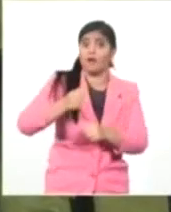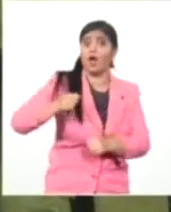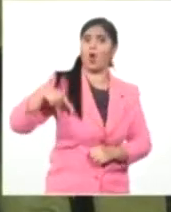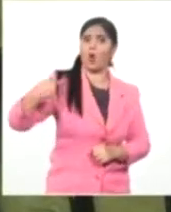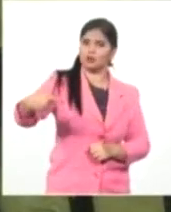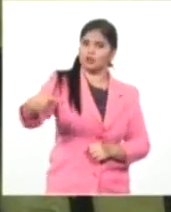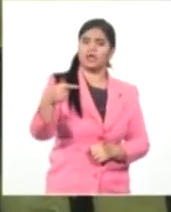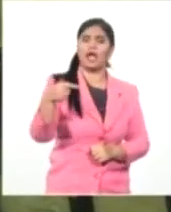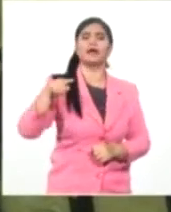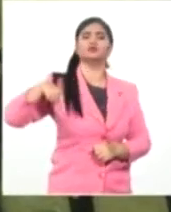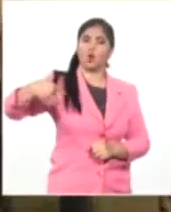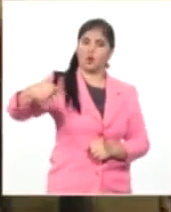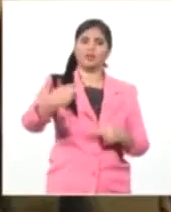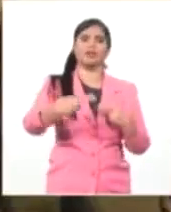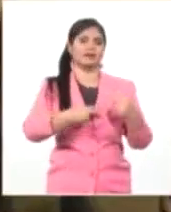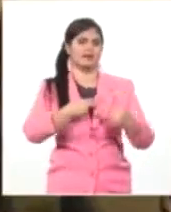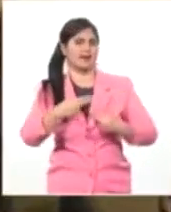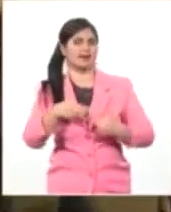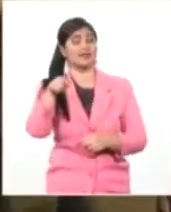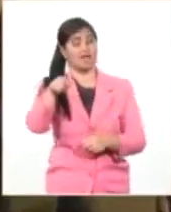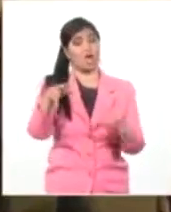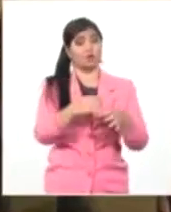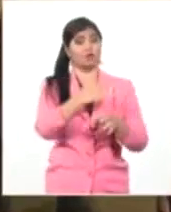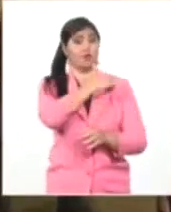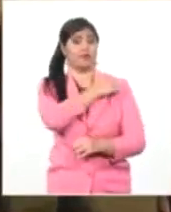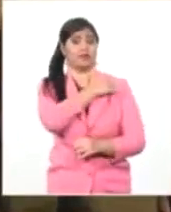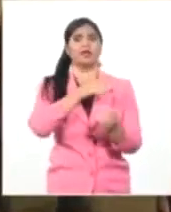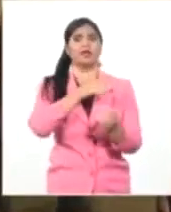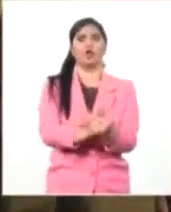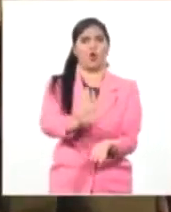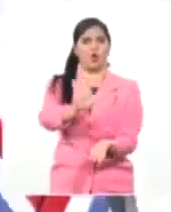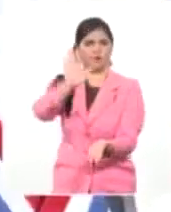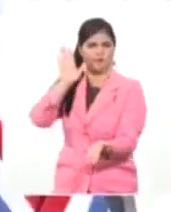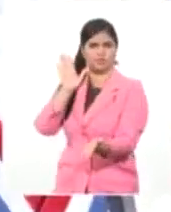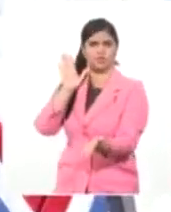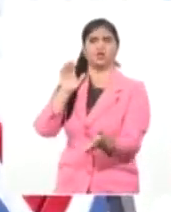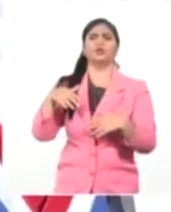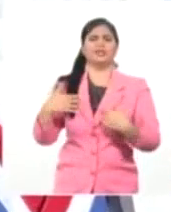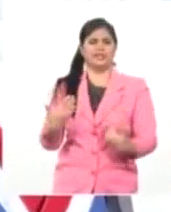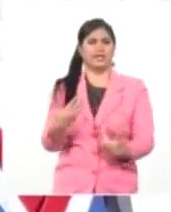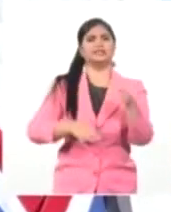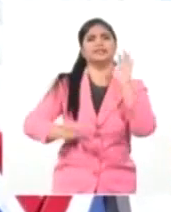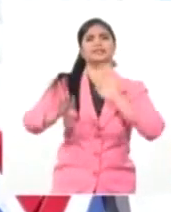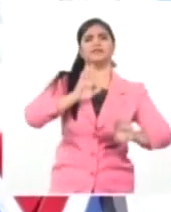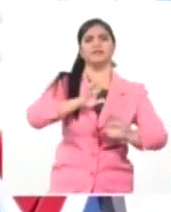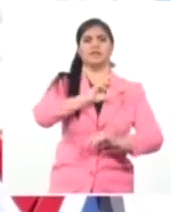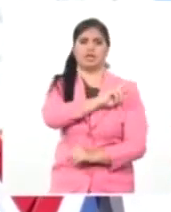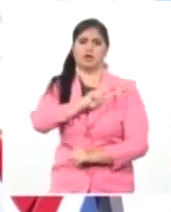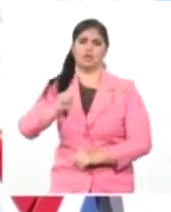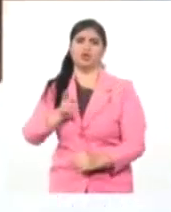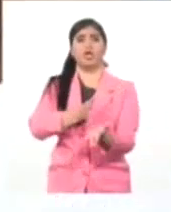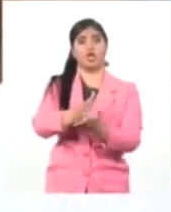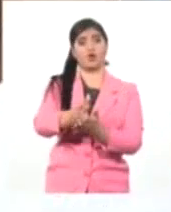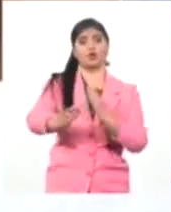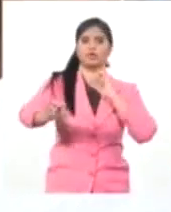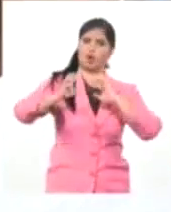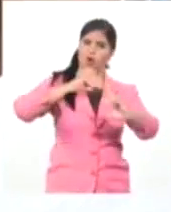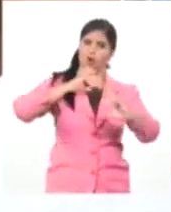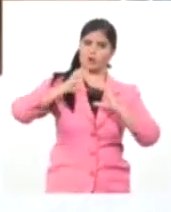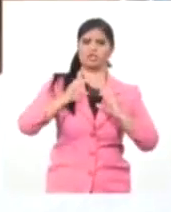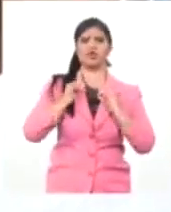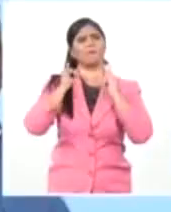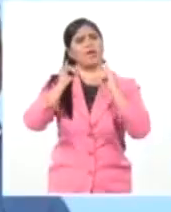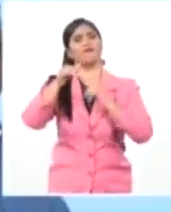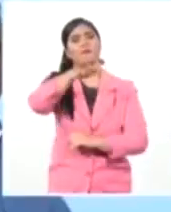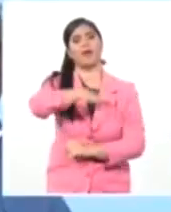Revolucionarias ratificaron el compromiso de mantener y perfeccionar la especialidad de las comunicaciones en aras de lograr un